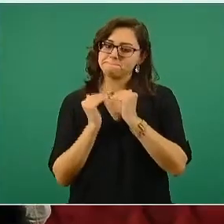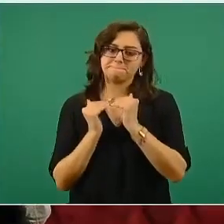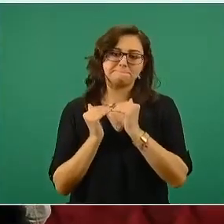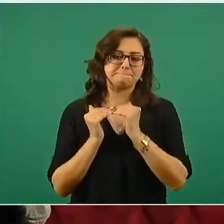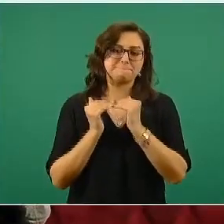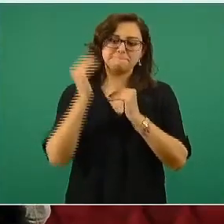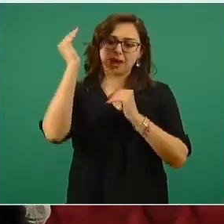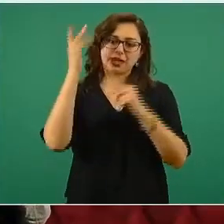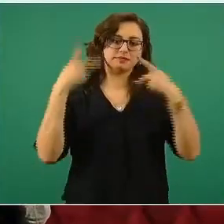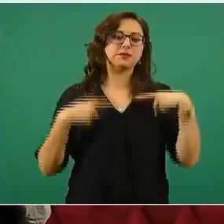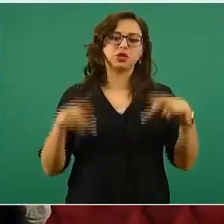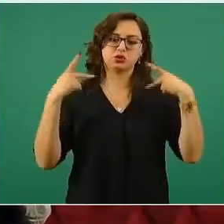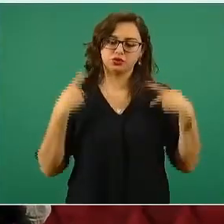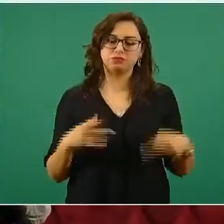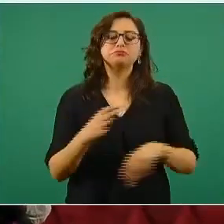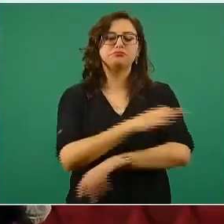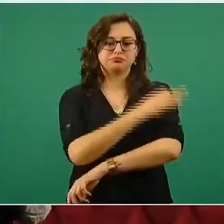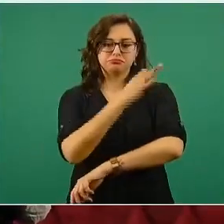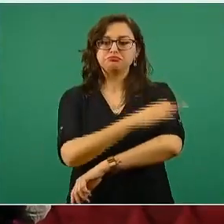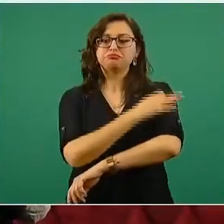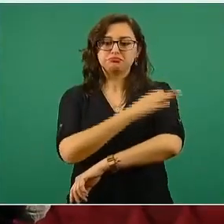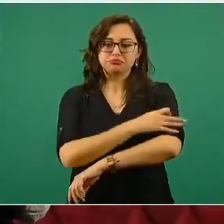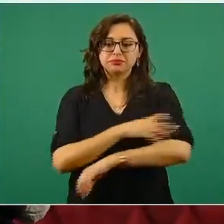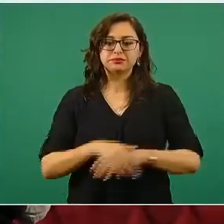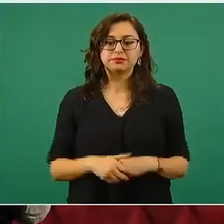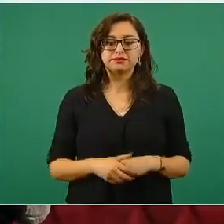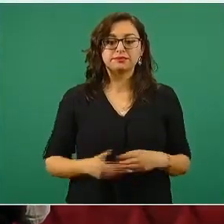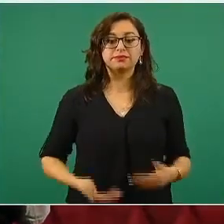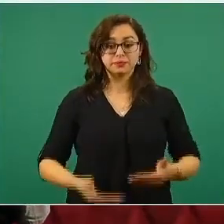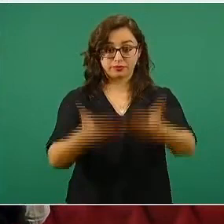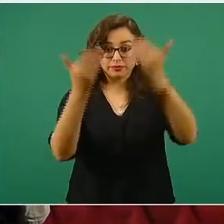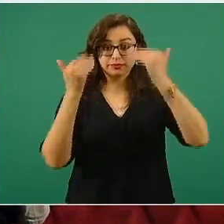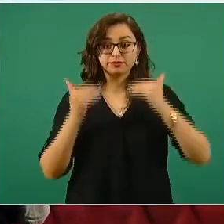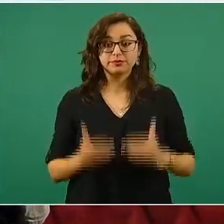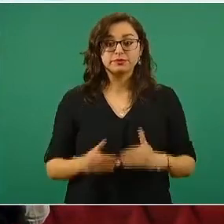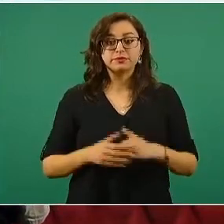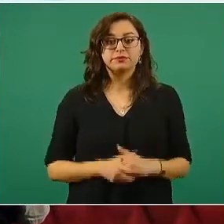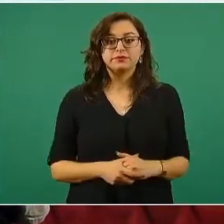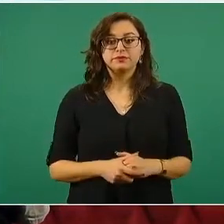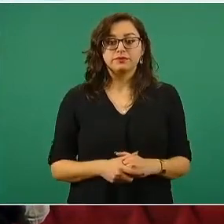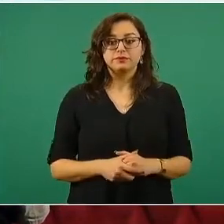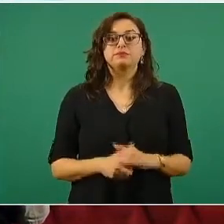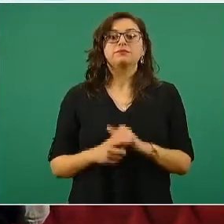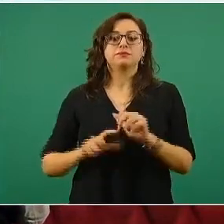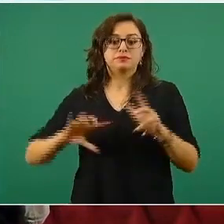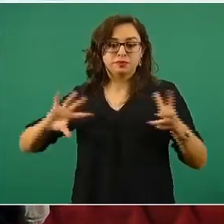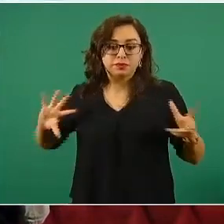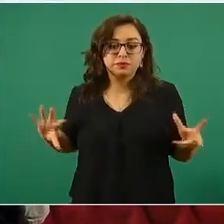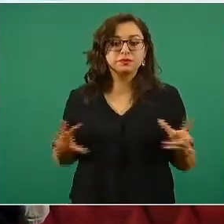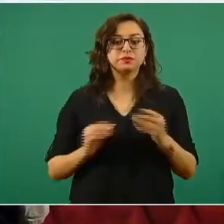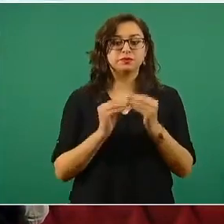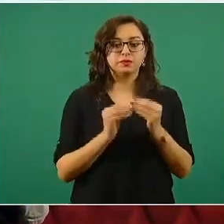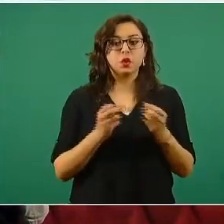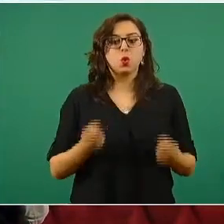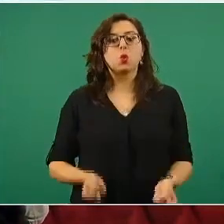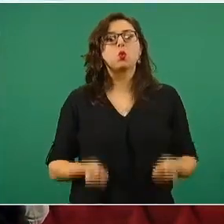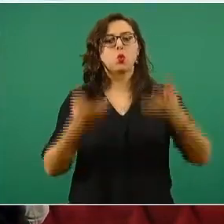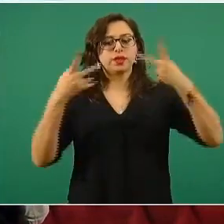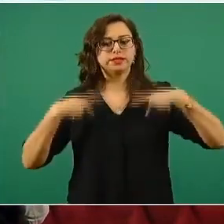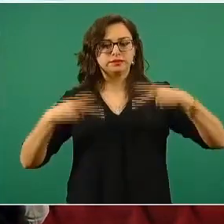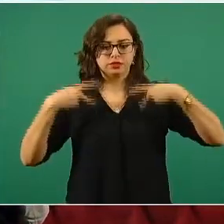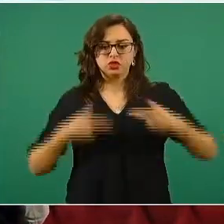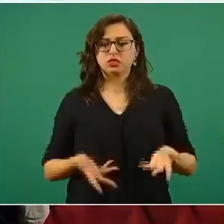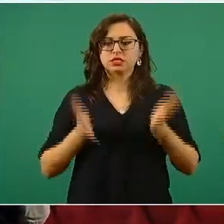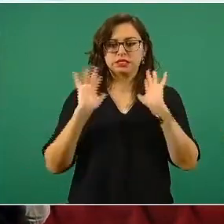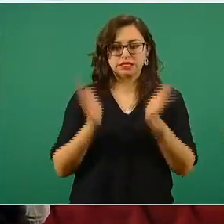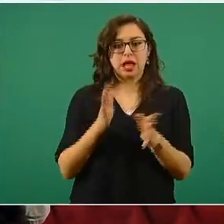este número. Si vemos la siguiente diapositiva, tenemos el acumulado, vemos también cómo nuestro acumulado tiene